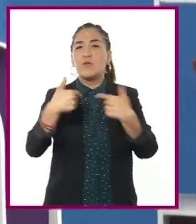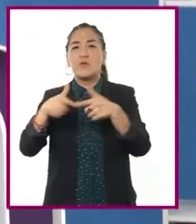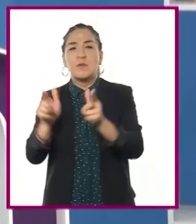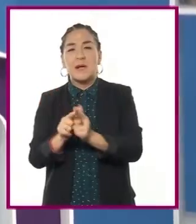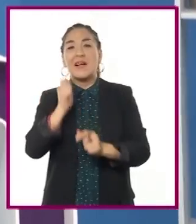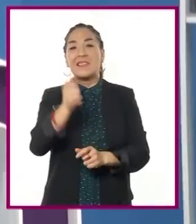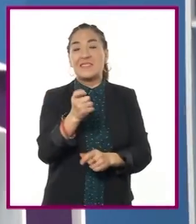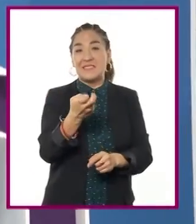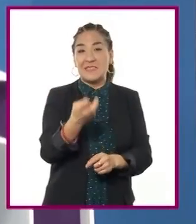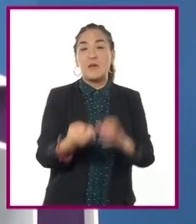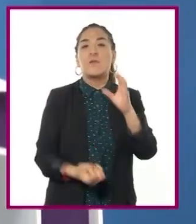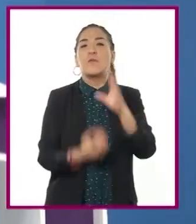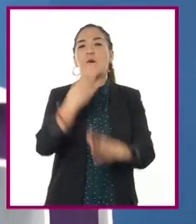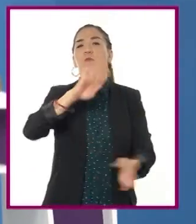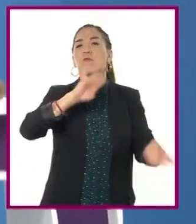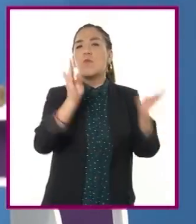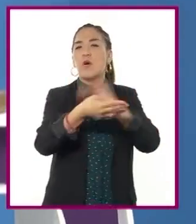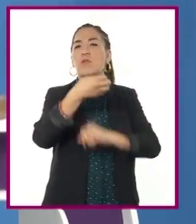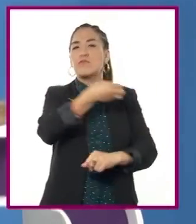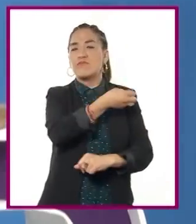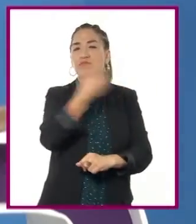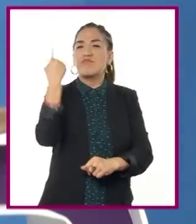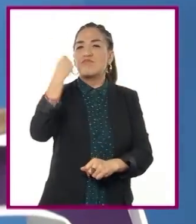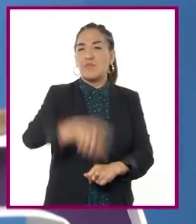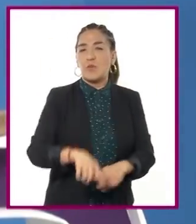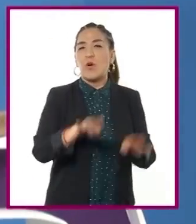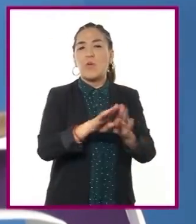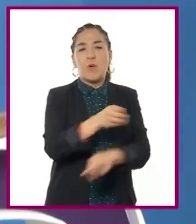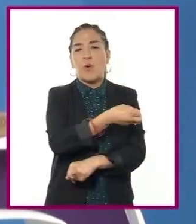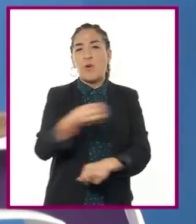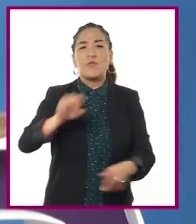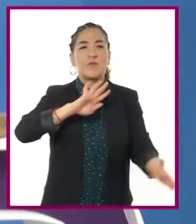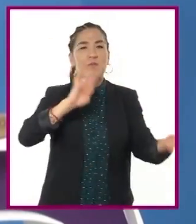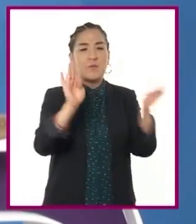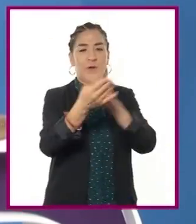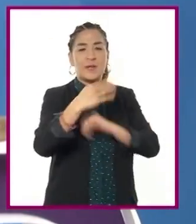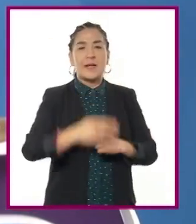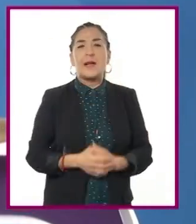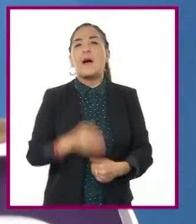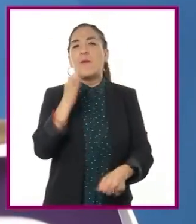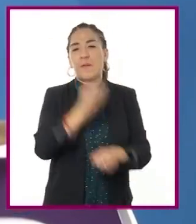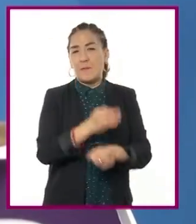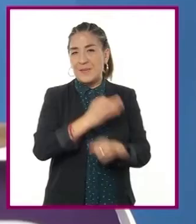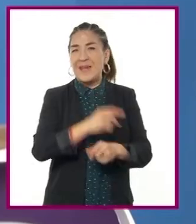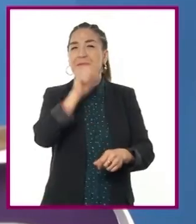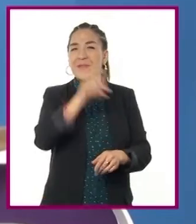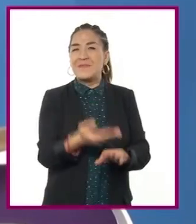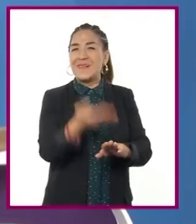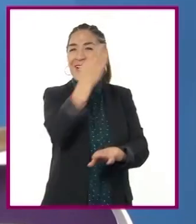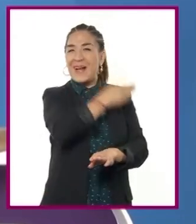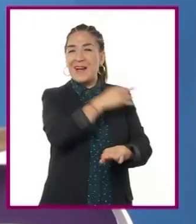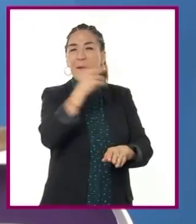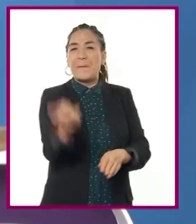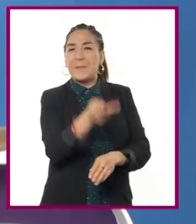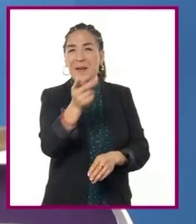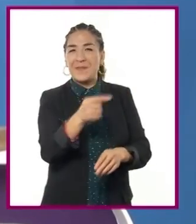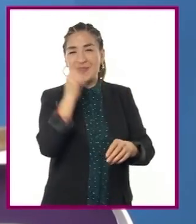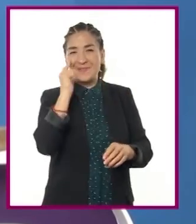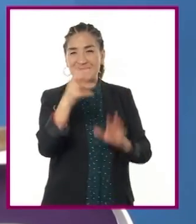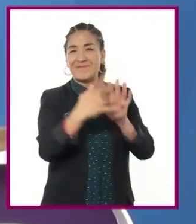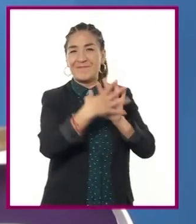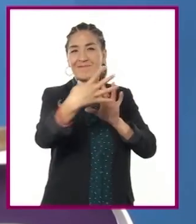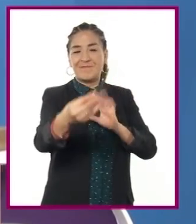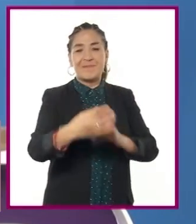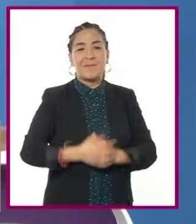el surgimiento de un nuevo orden mundial. Es momento de retomar las preguntas que se plantearon al inicio de la